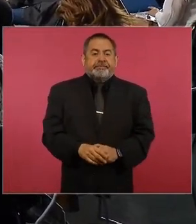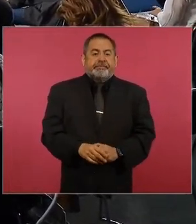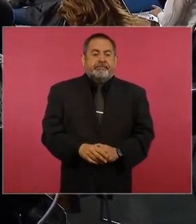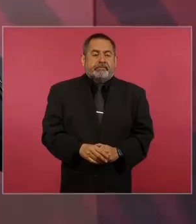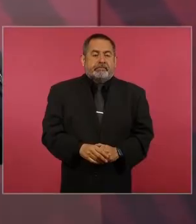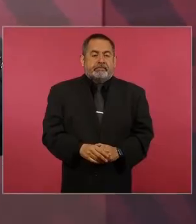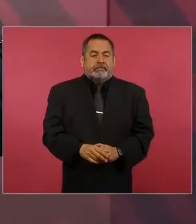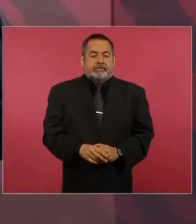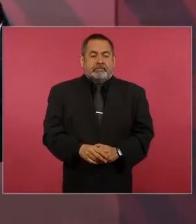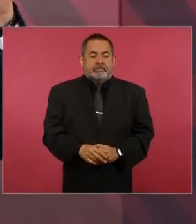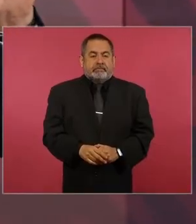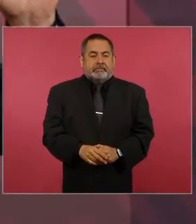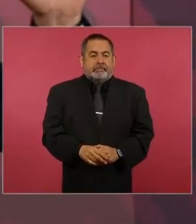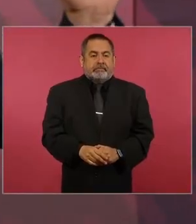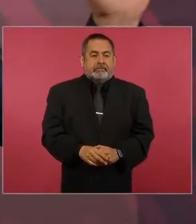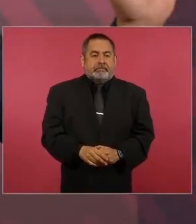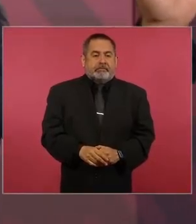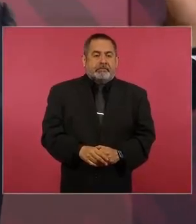Eran